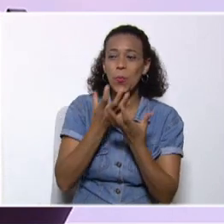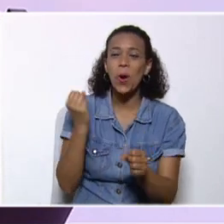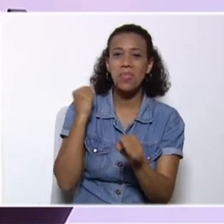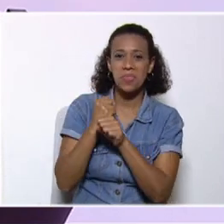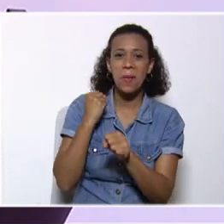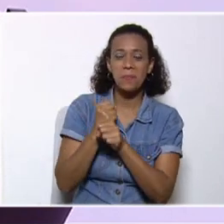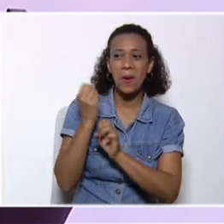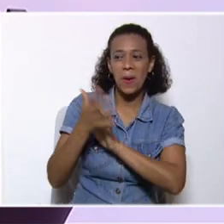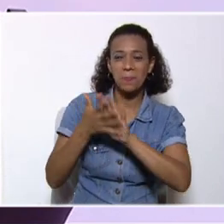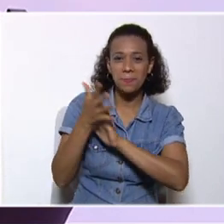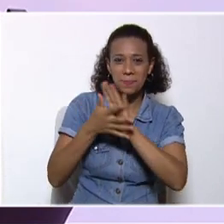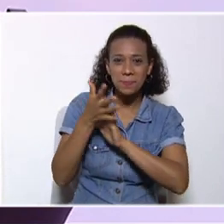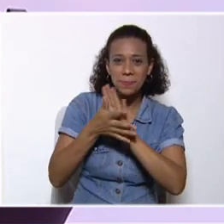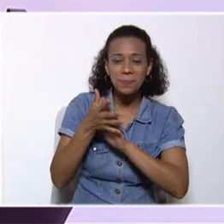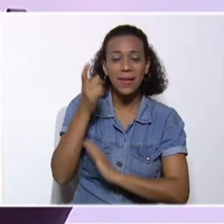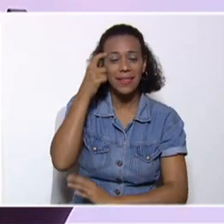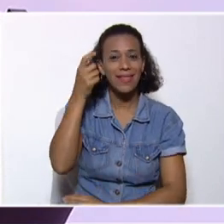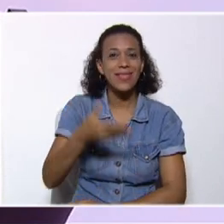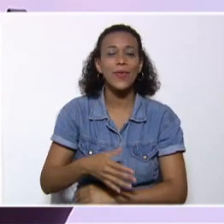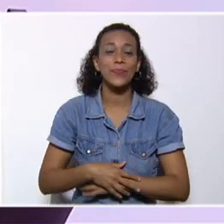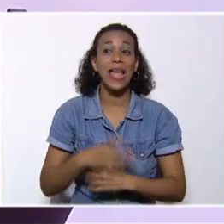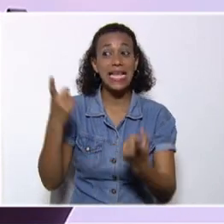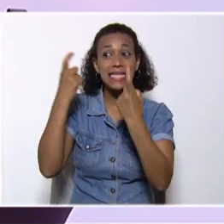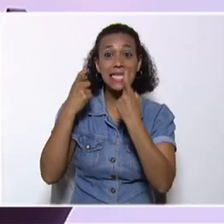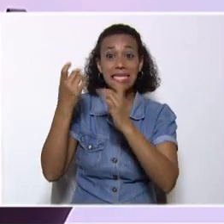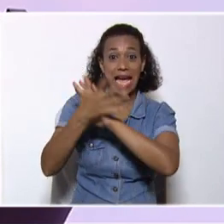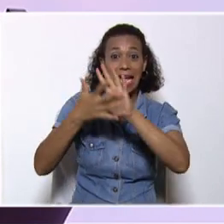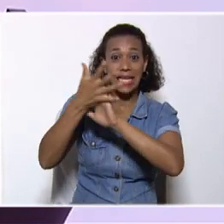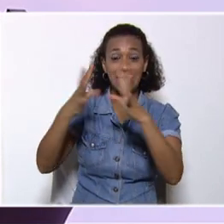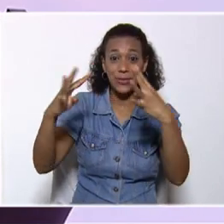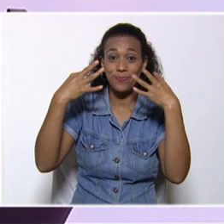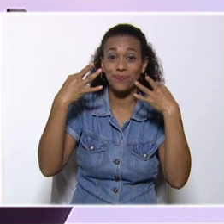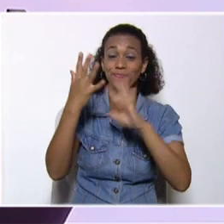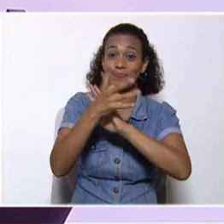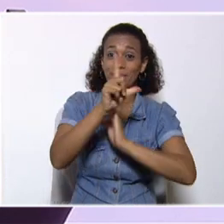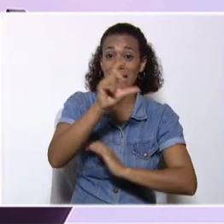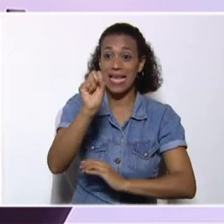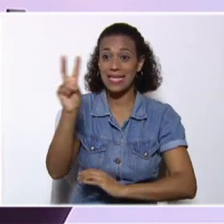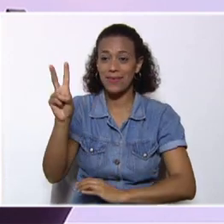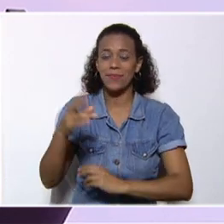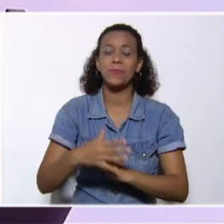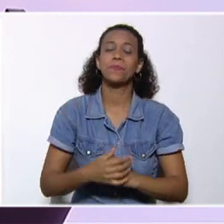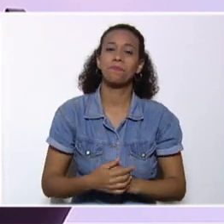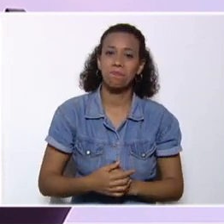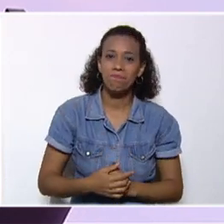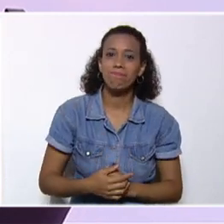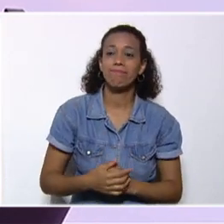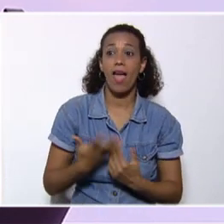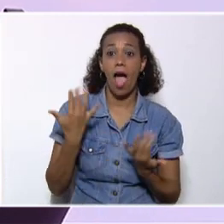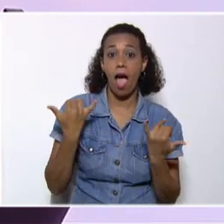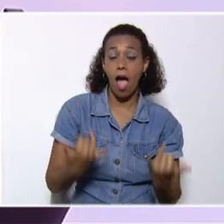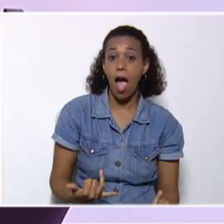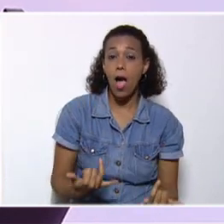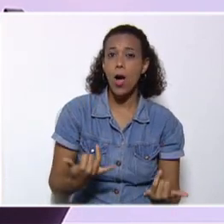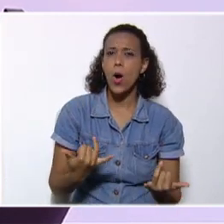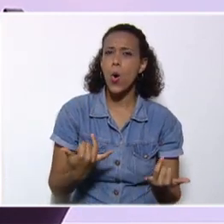maravillosa participación el día de hoy, enseñándonos las palabras claves en lengua de señas venezolana. Vámonos ahora con la parte de